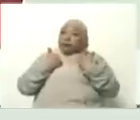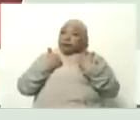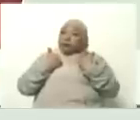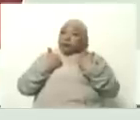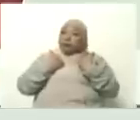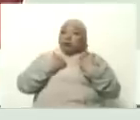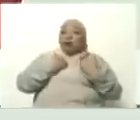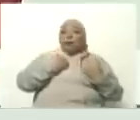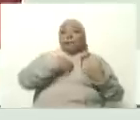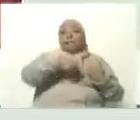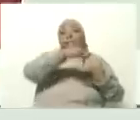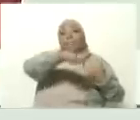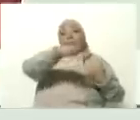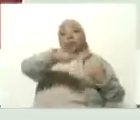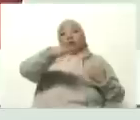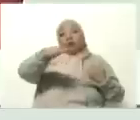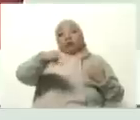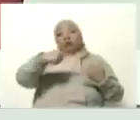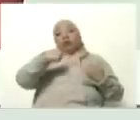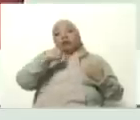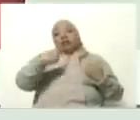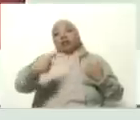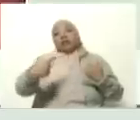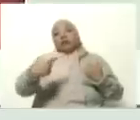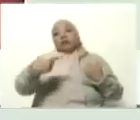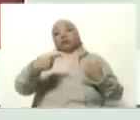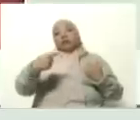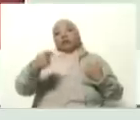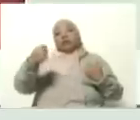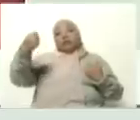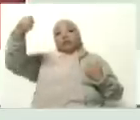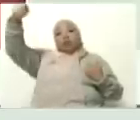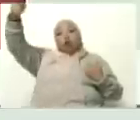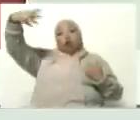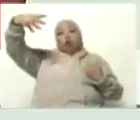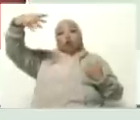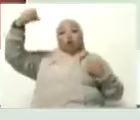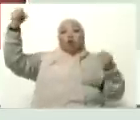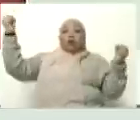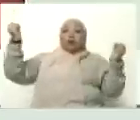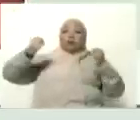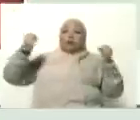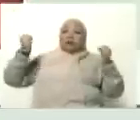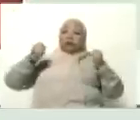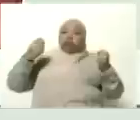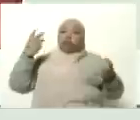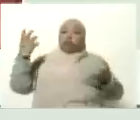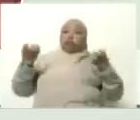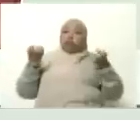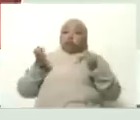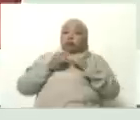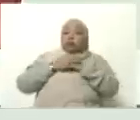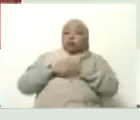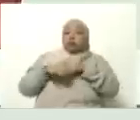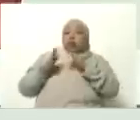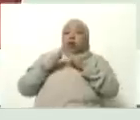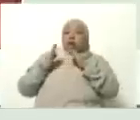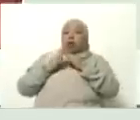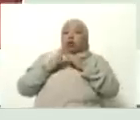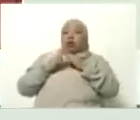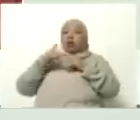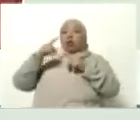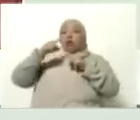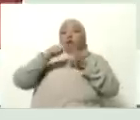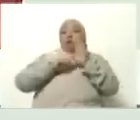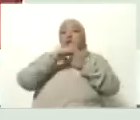Gente que no se atreve a encender ni calefacción, ni se atreven a prender más de dos o tres cosas en su casa